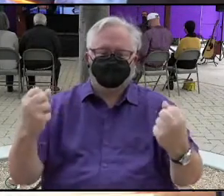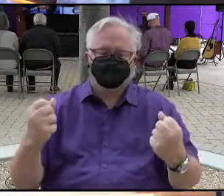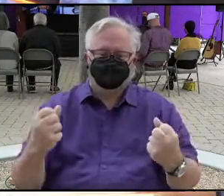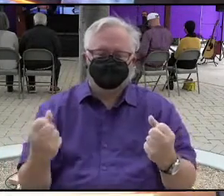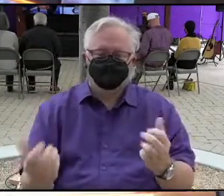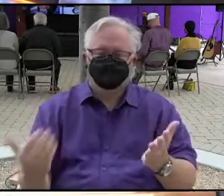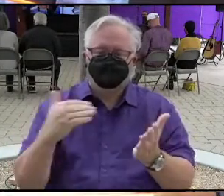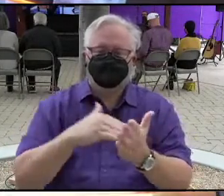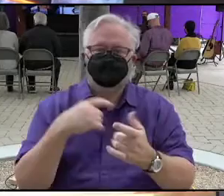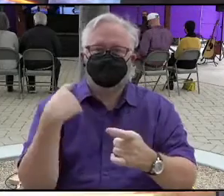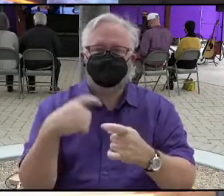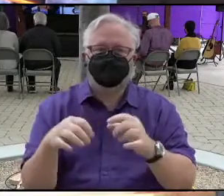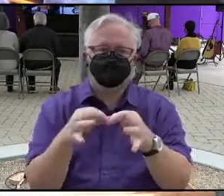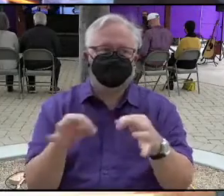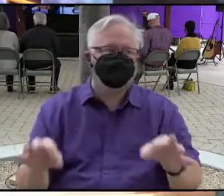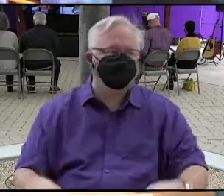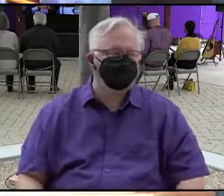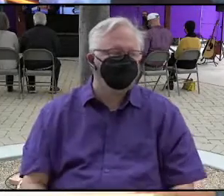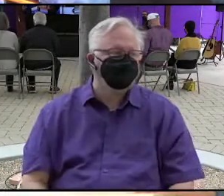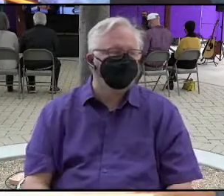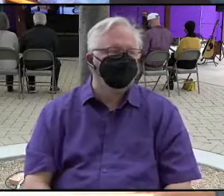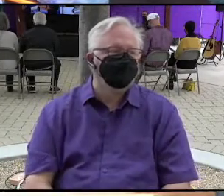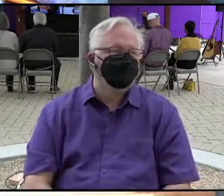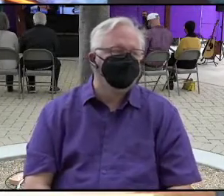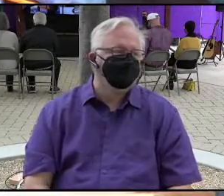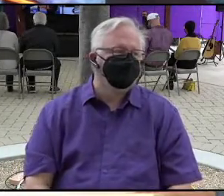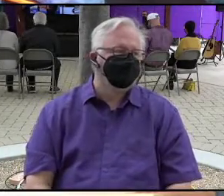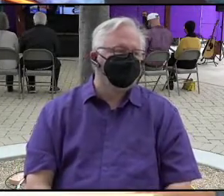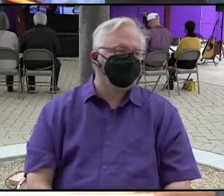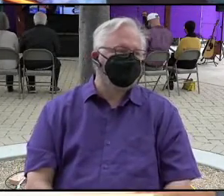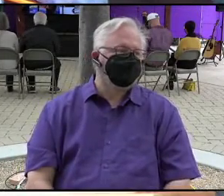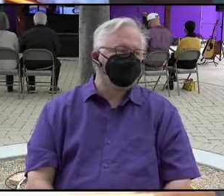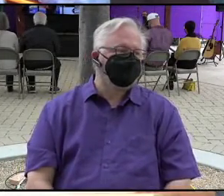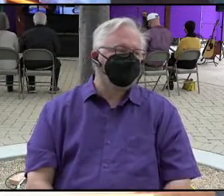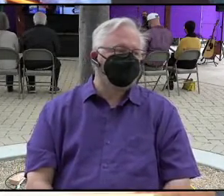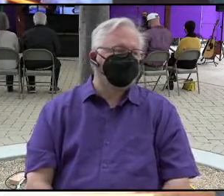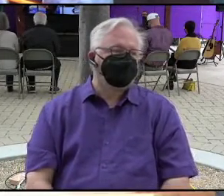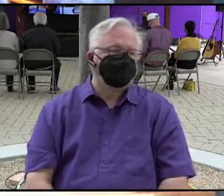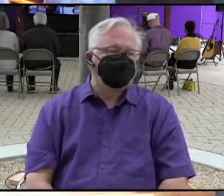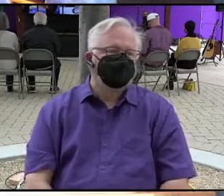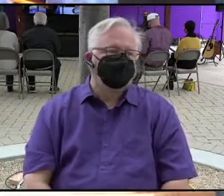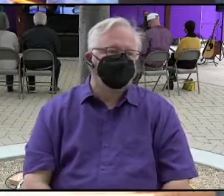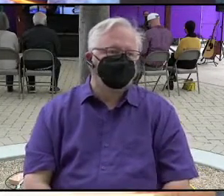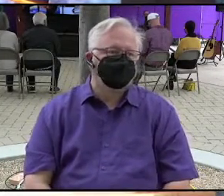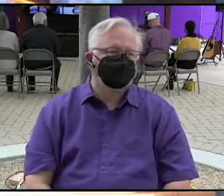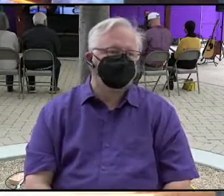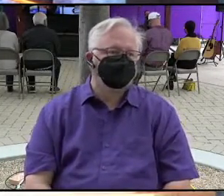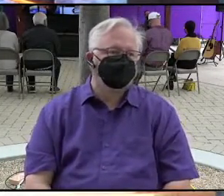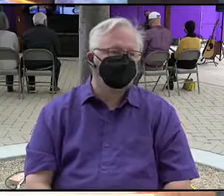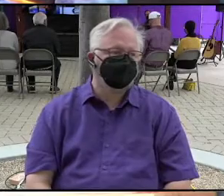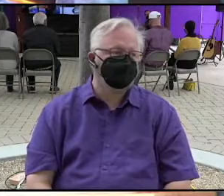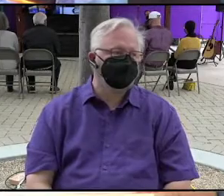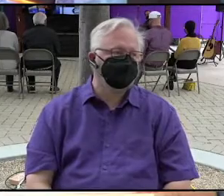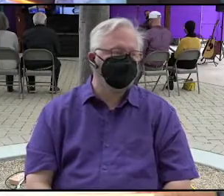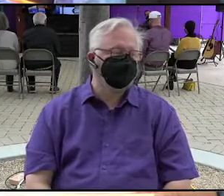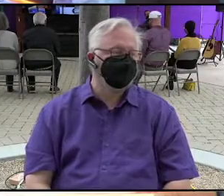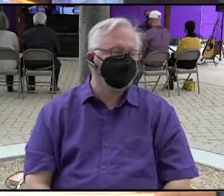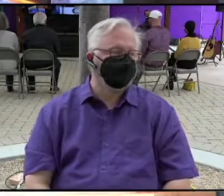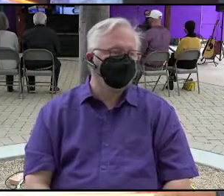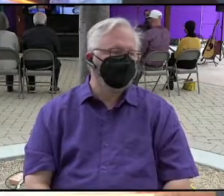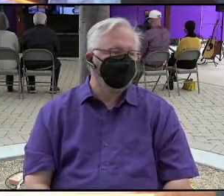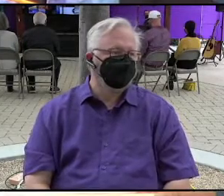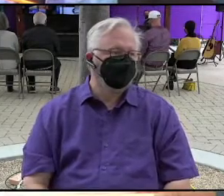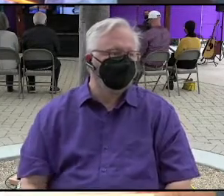Muy buenos días. Les doy la bienvenida al servicio de la Primera Iglesia Unitaria Universalista de San Diego. Mi nombre es